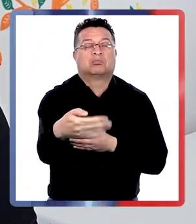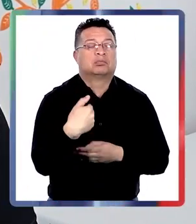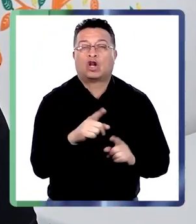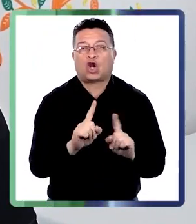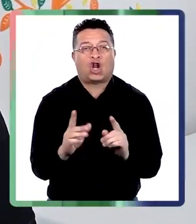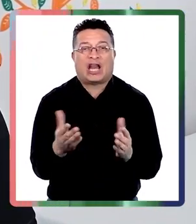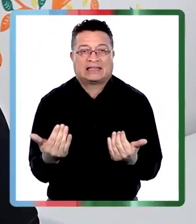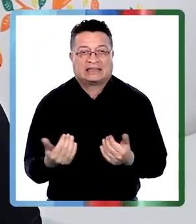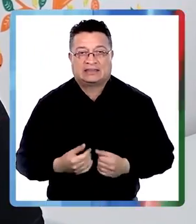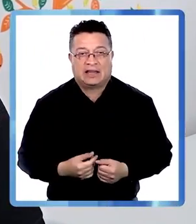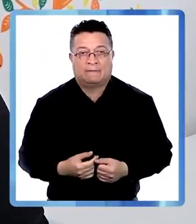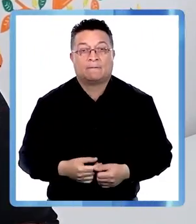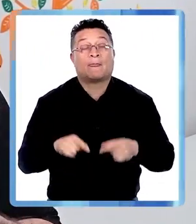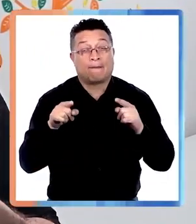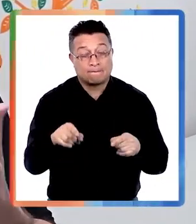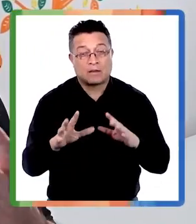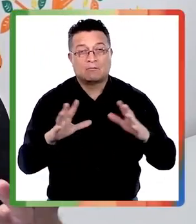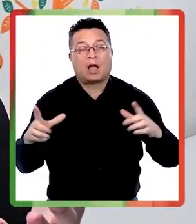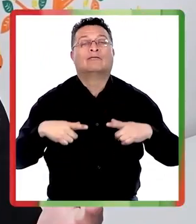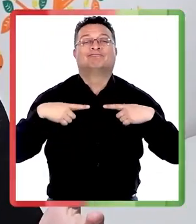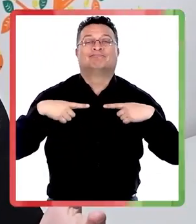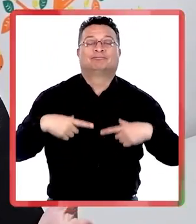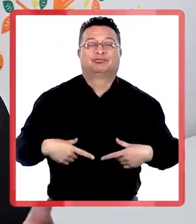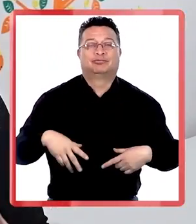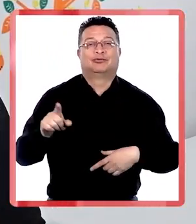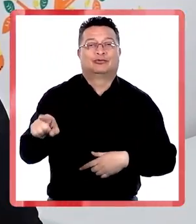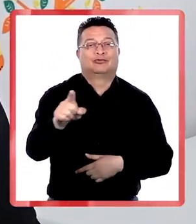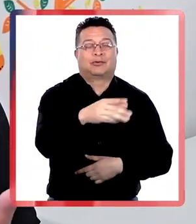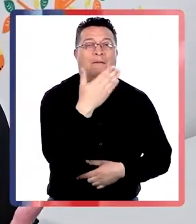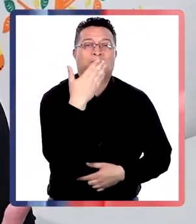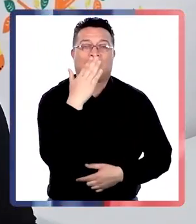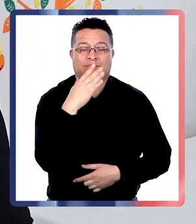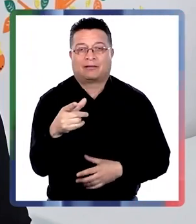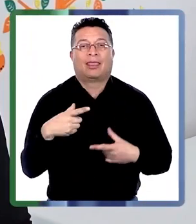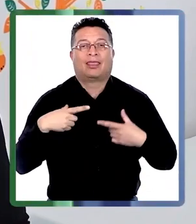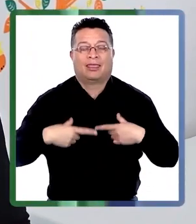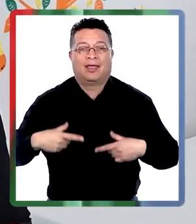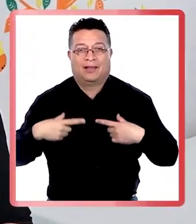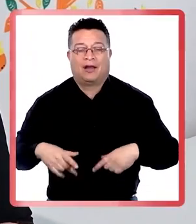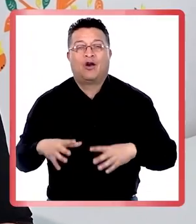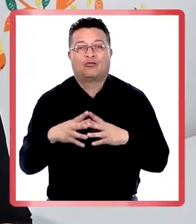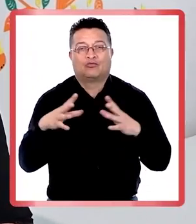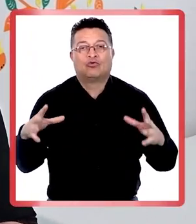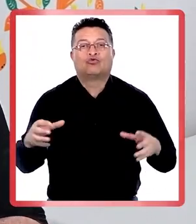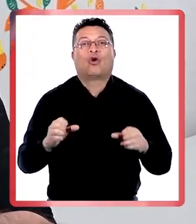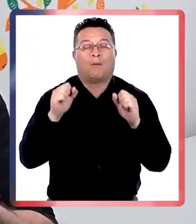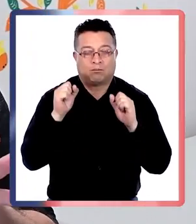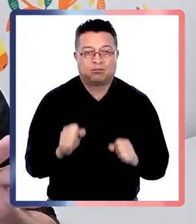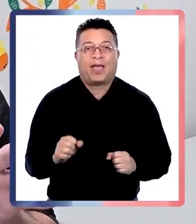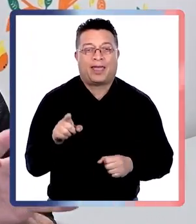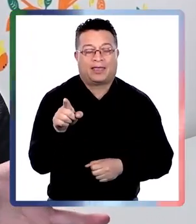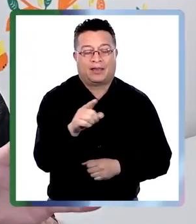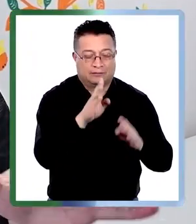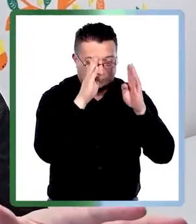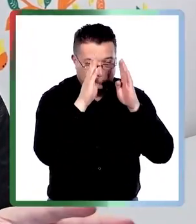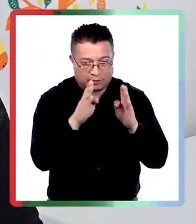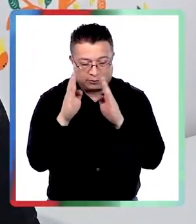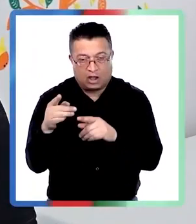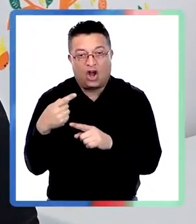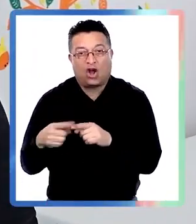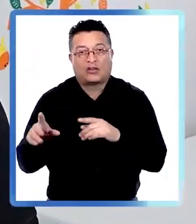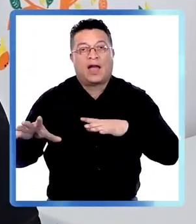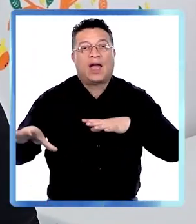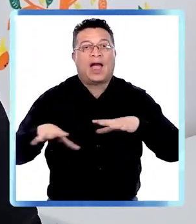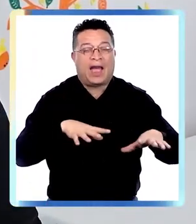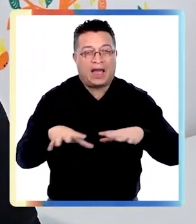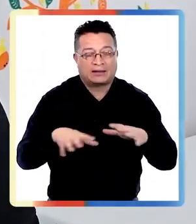unidad de neonatología. Y eso va a liberar a muchos especialistas que pueden, en este caso, dedicarse